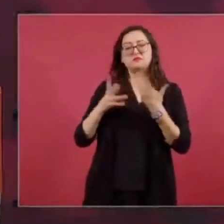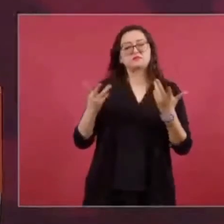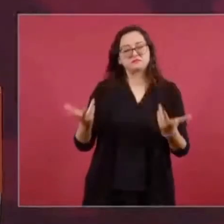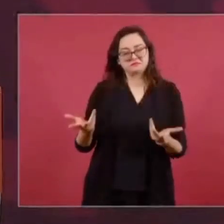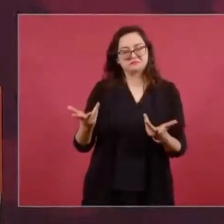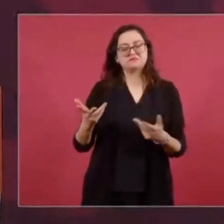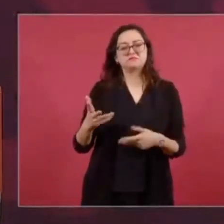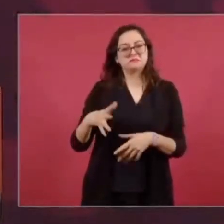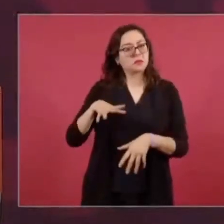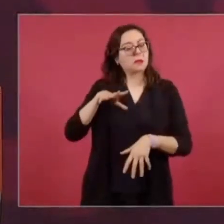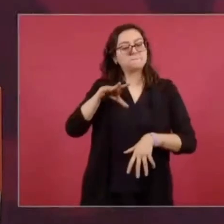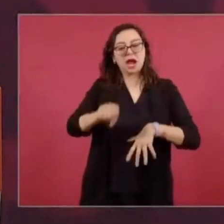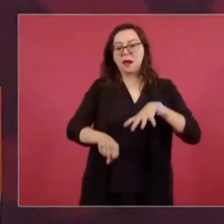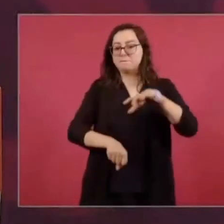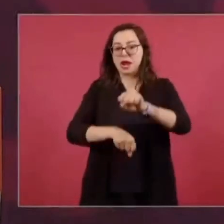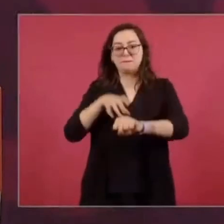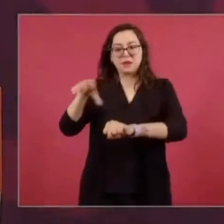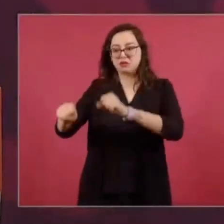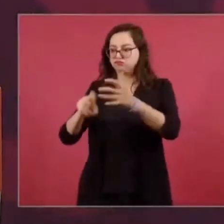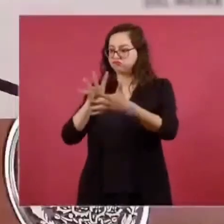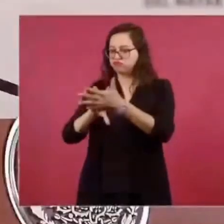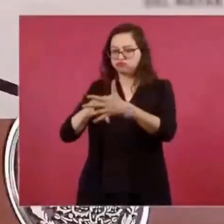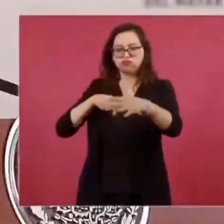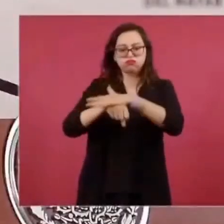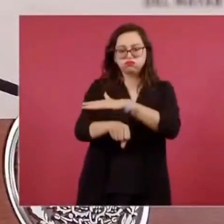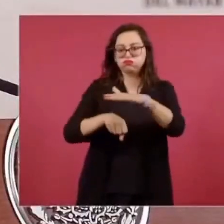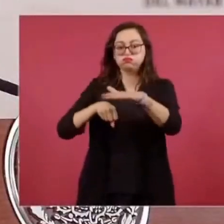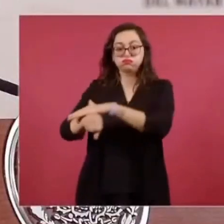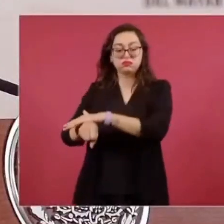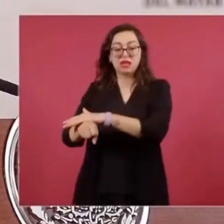antireeleccionista e impedir la democracia,